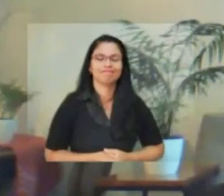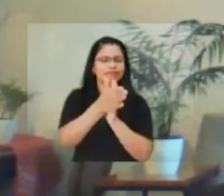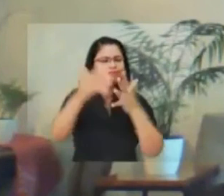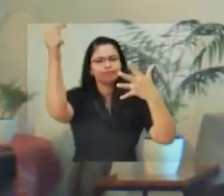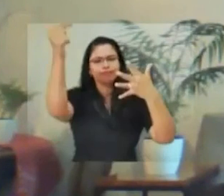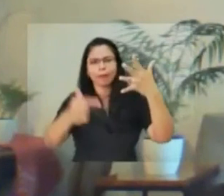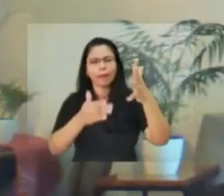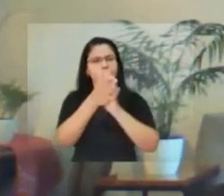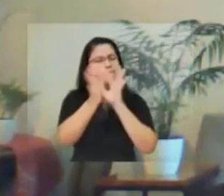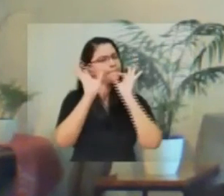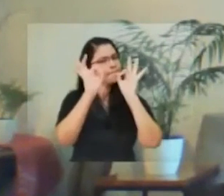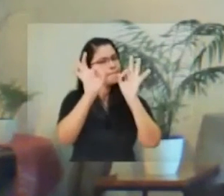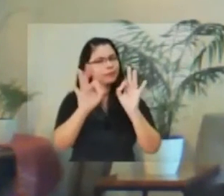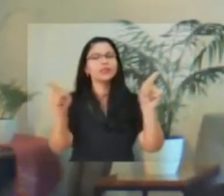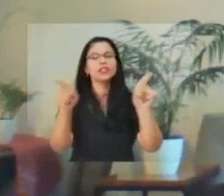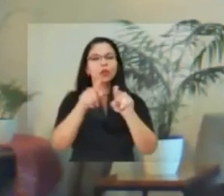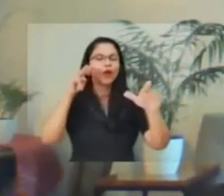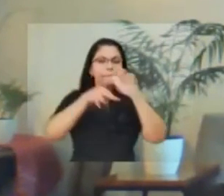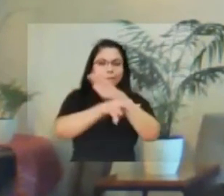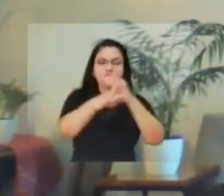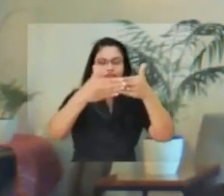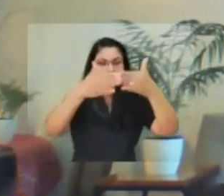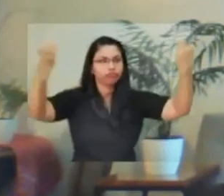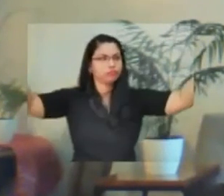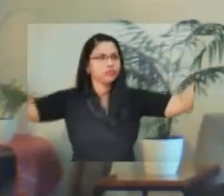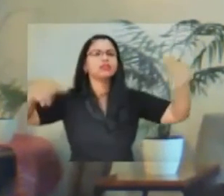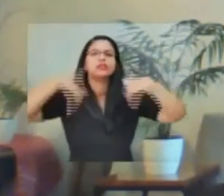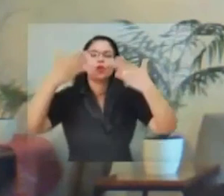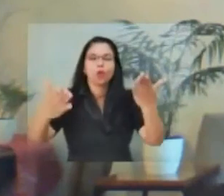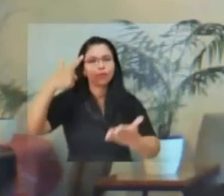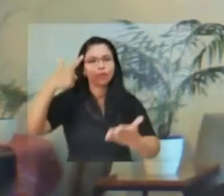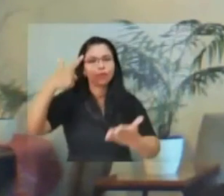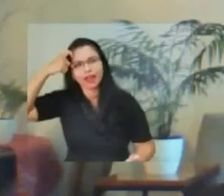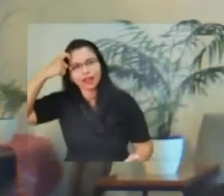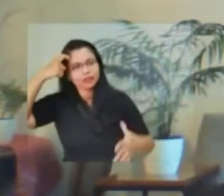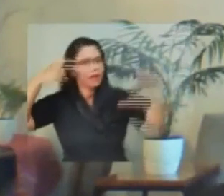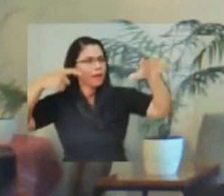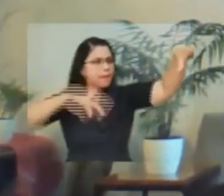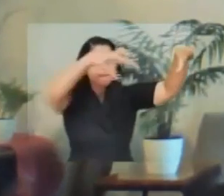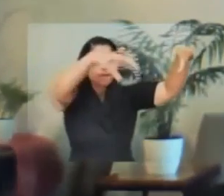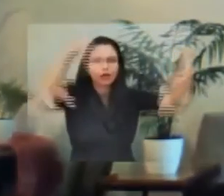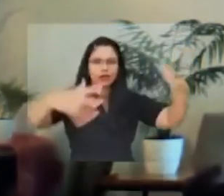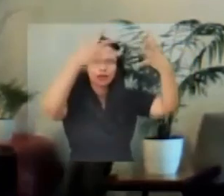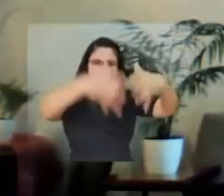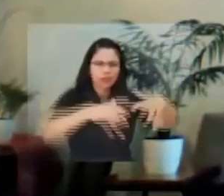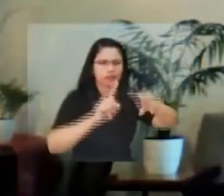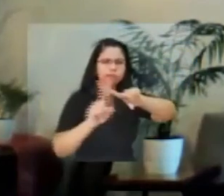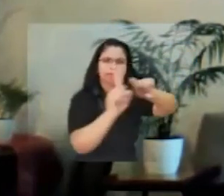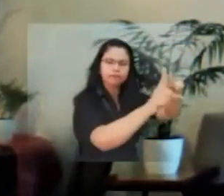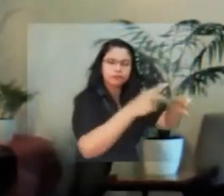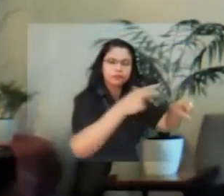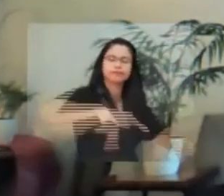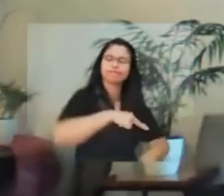han tenido una visión general de cómo están encarando este desafío en las diferentes empresas. Y la verdad que estamos ya con